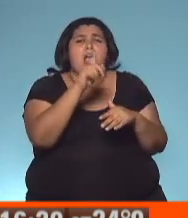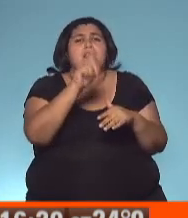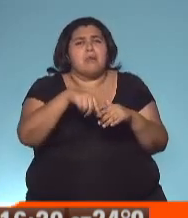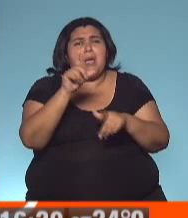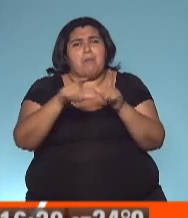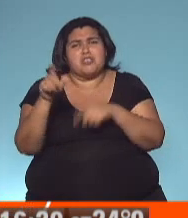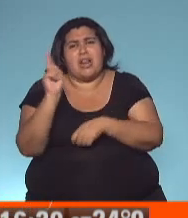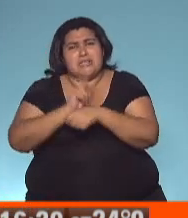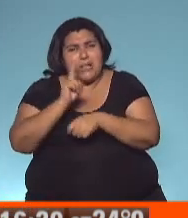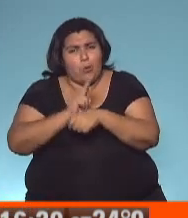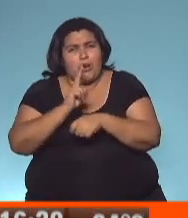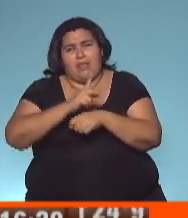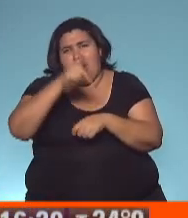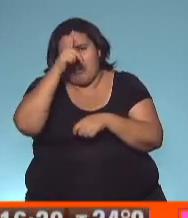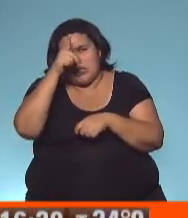de seguridad, que